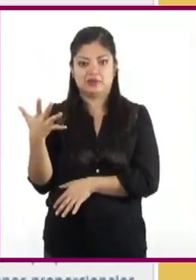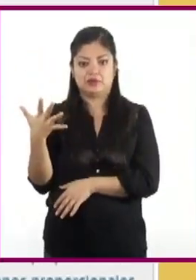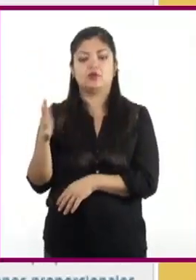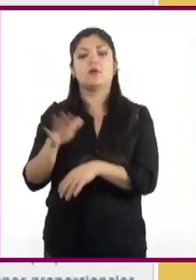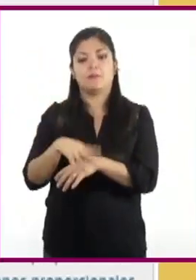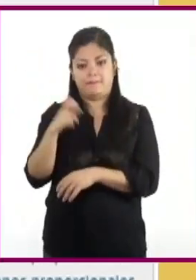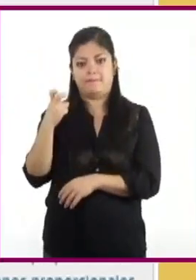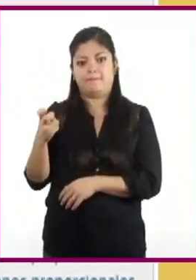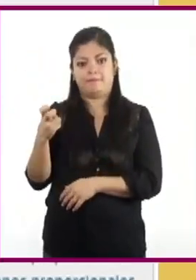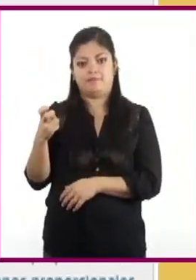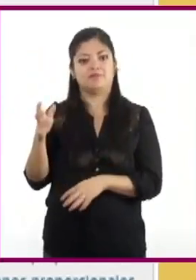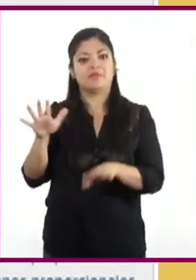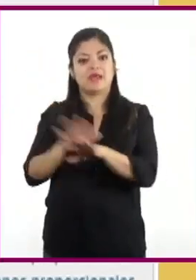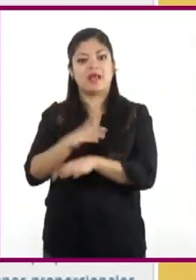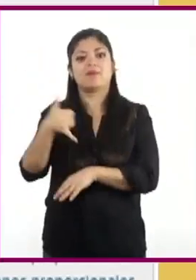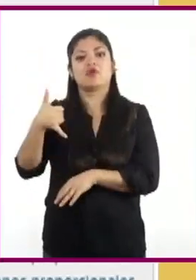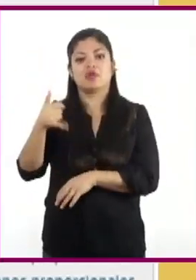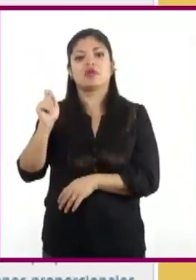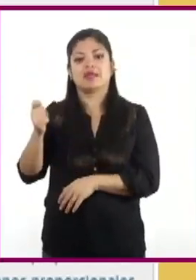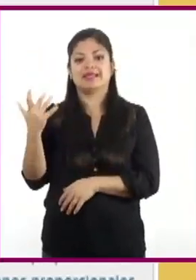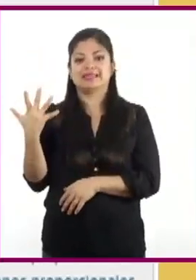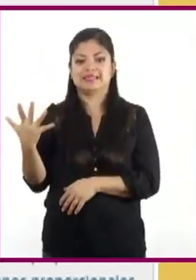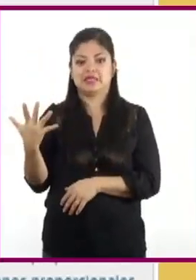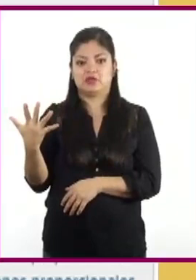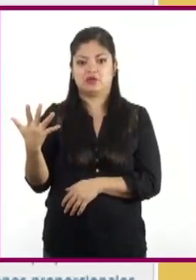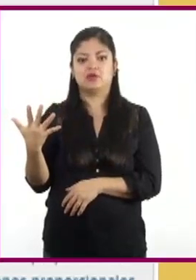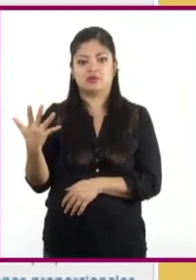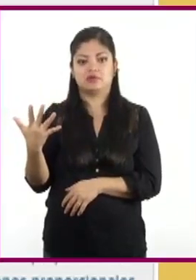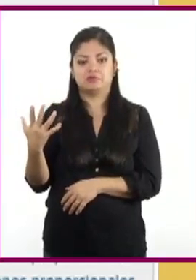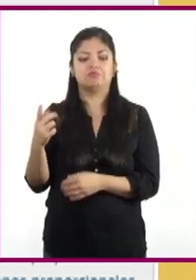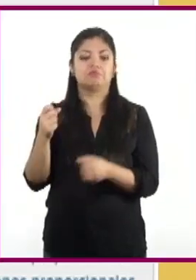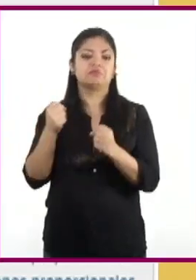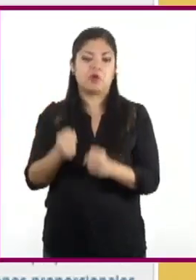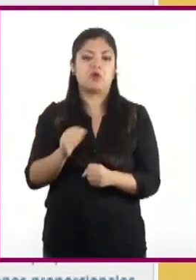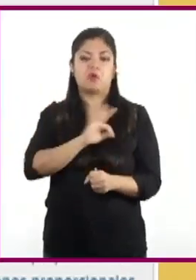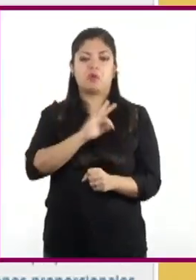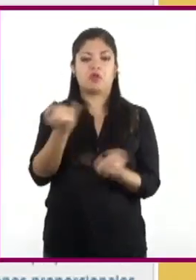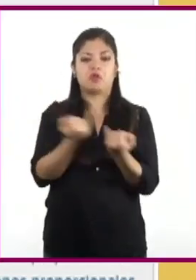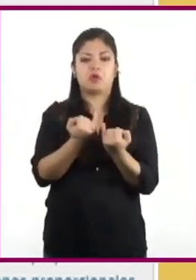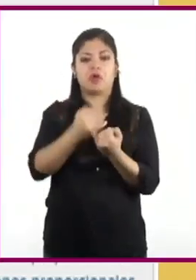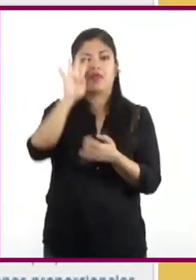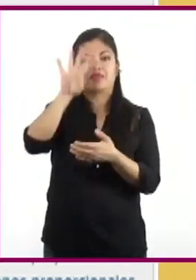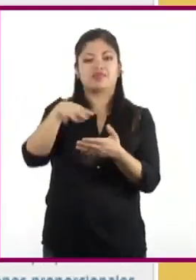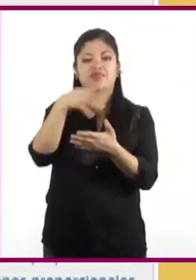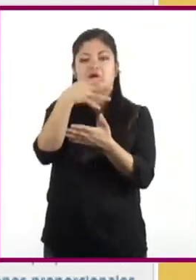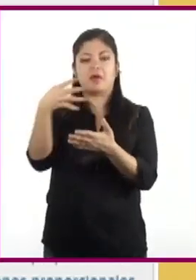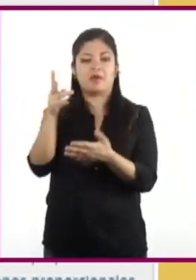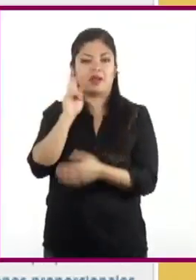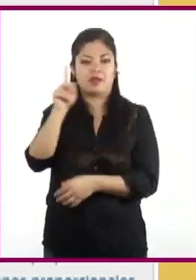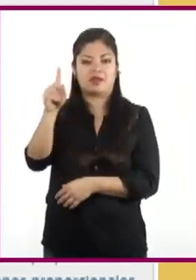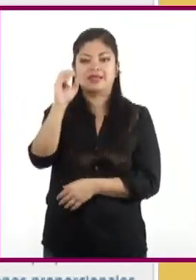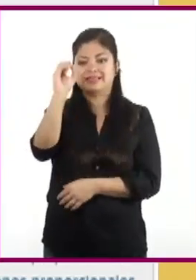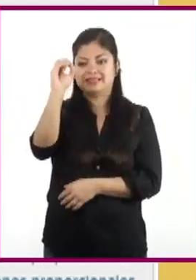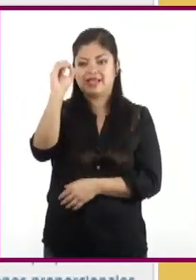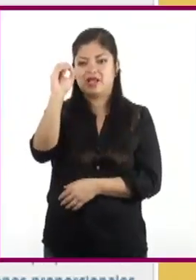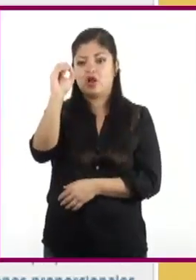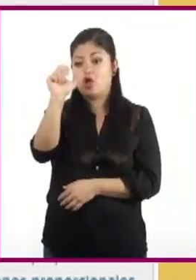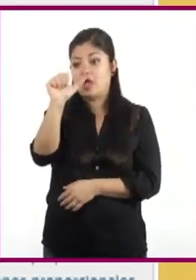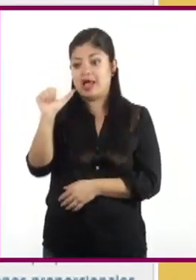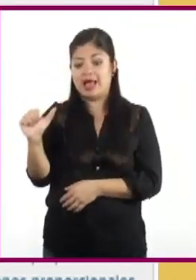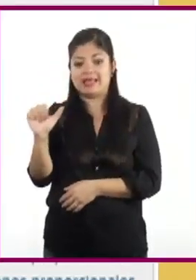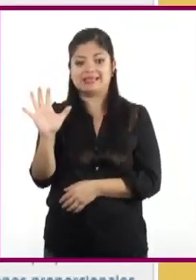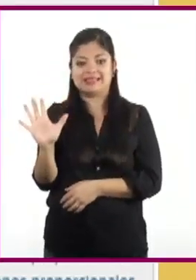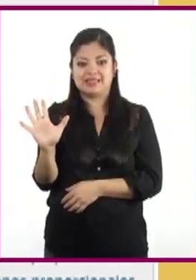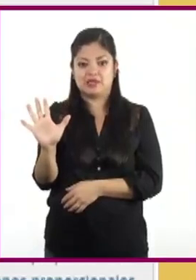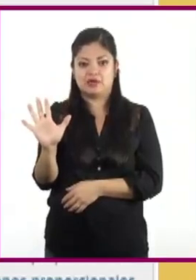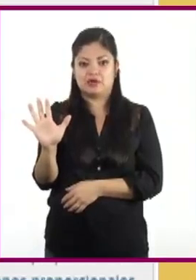cambio en y es de 5. También lo podría haber leído aquí en la tabla. Sería como ir de aquí del 0 hasta este 5.